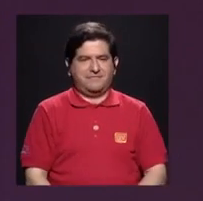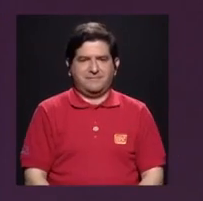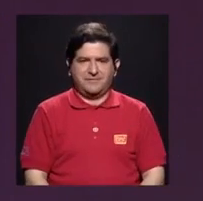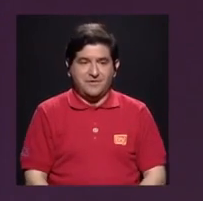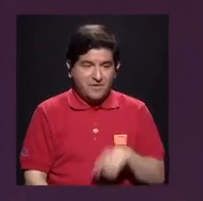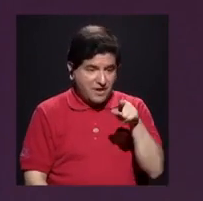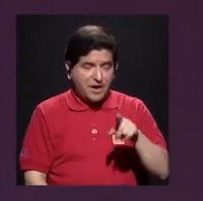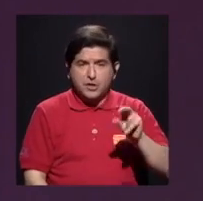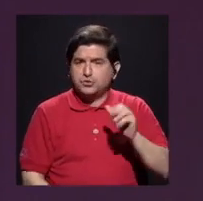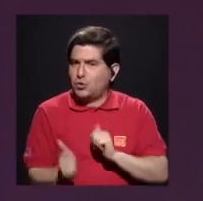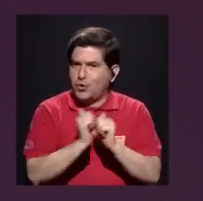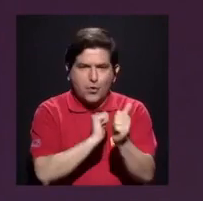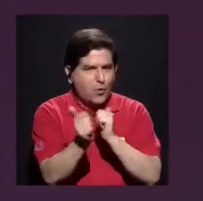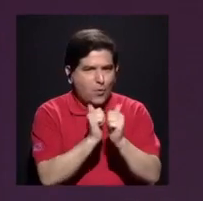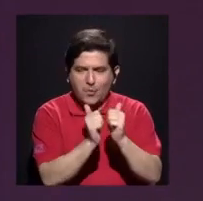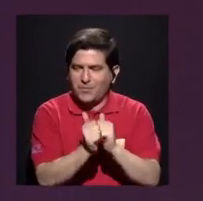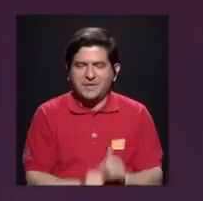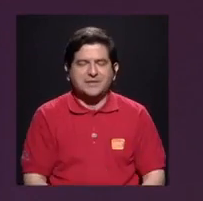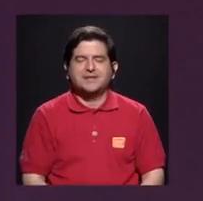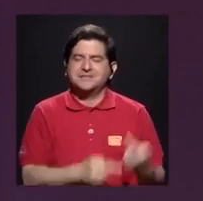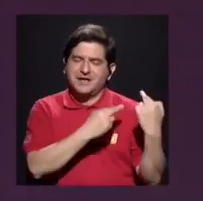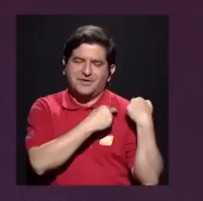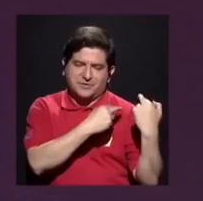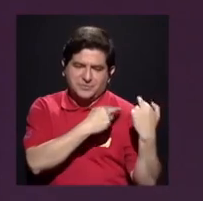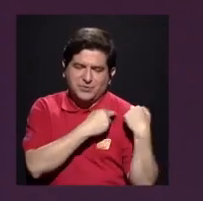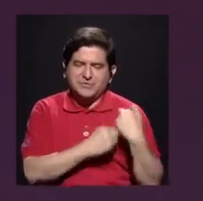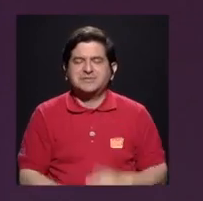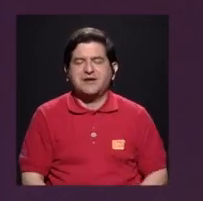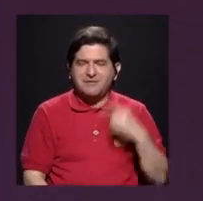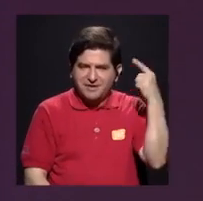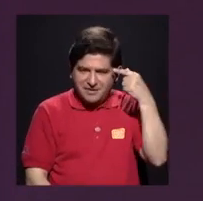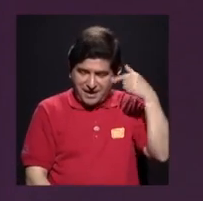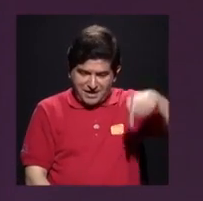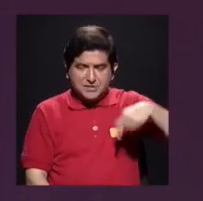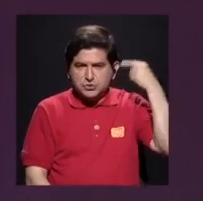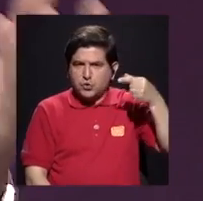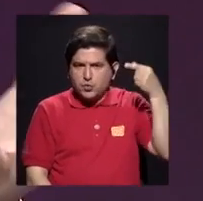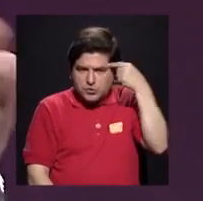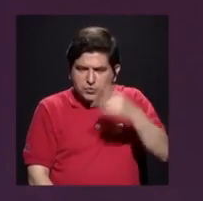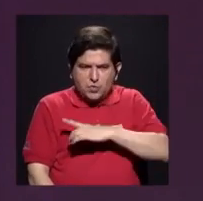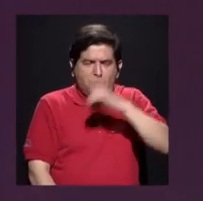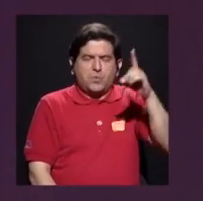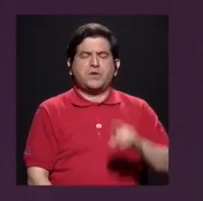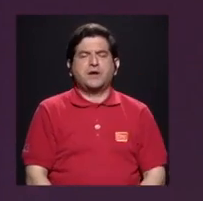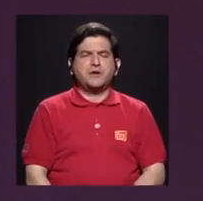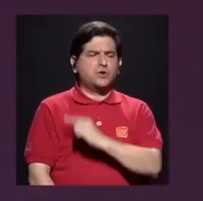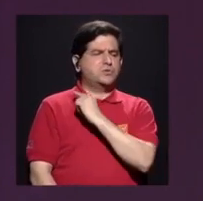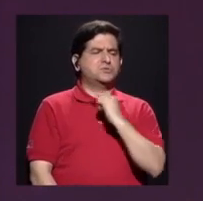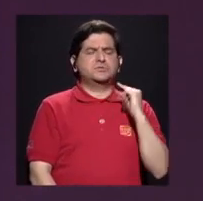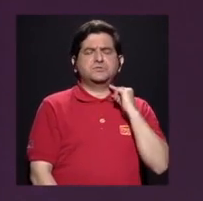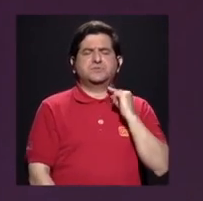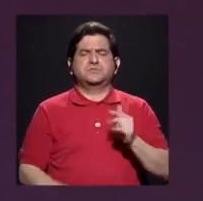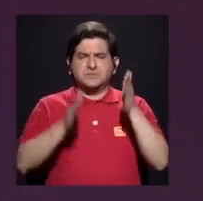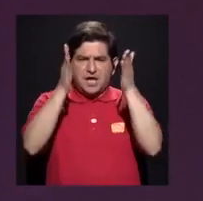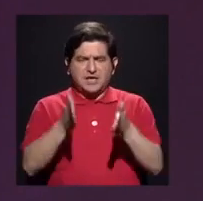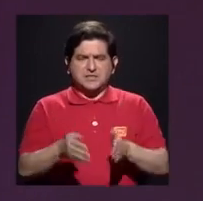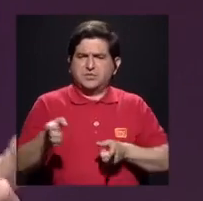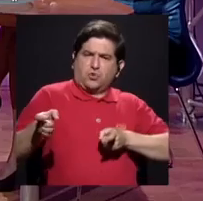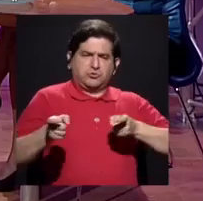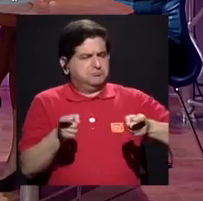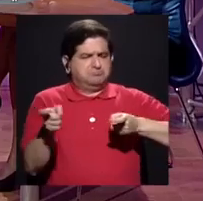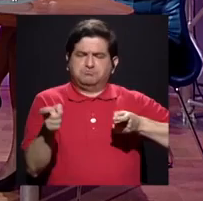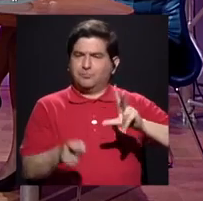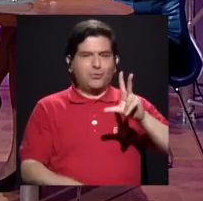eso no es una competencia del estado no estamos en una teocracia donde los sacerdotes gobiernan no